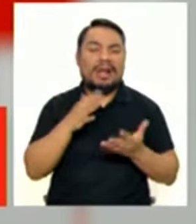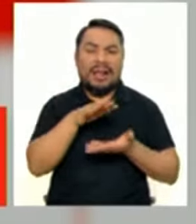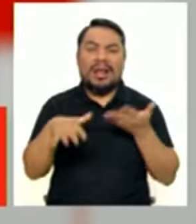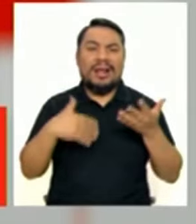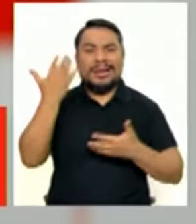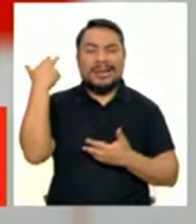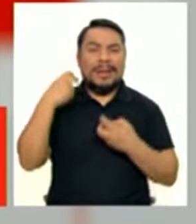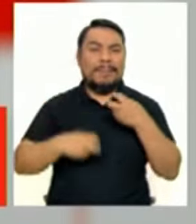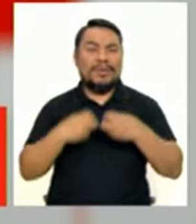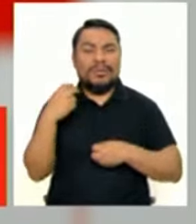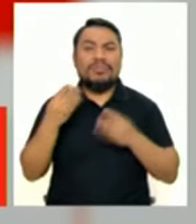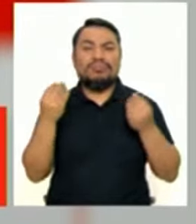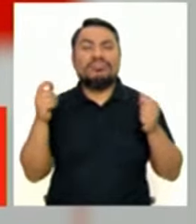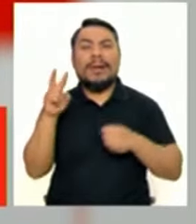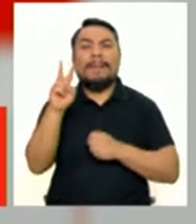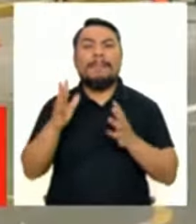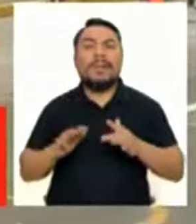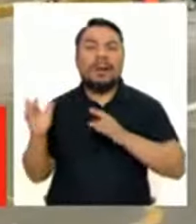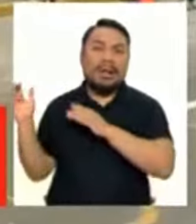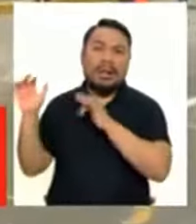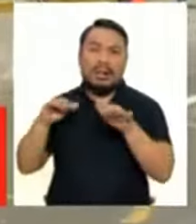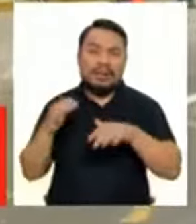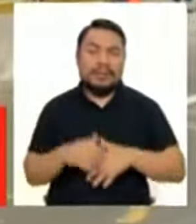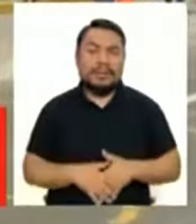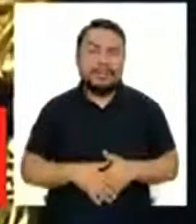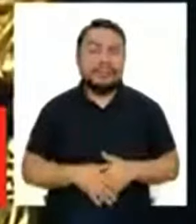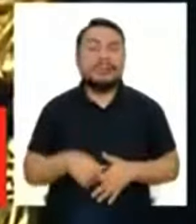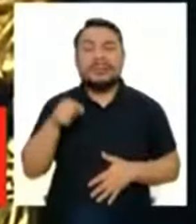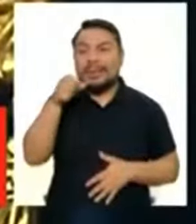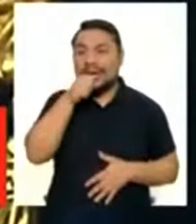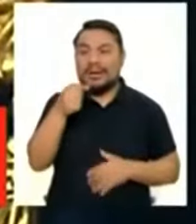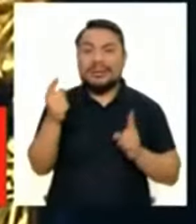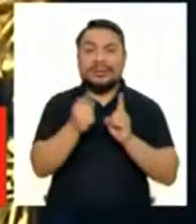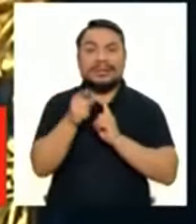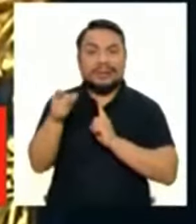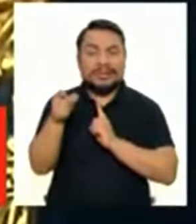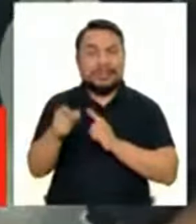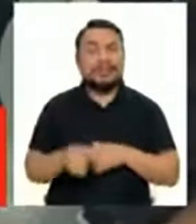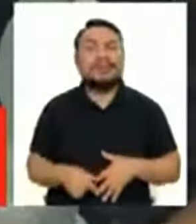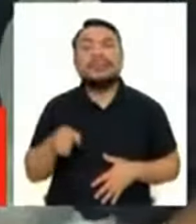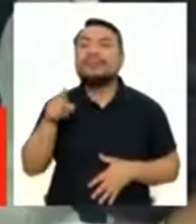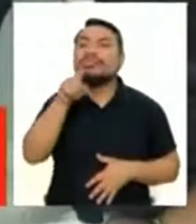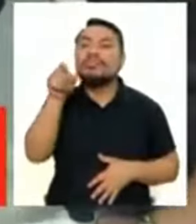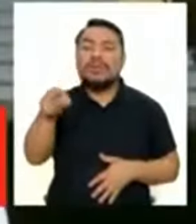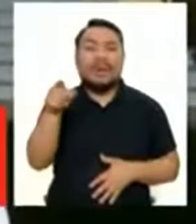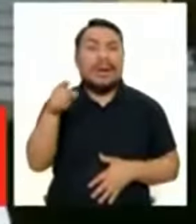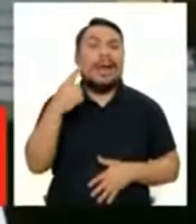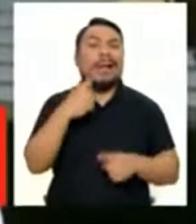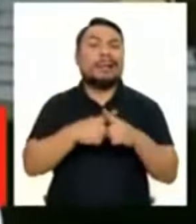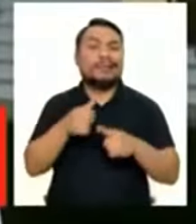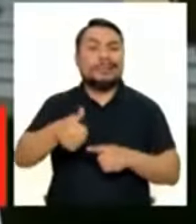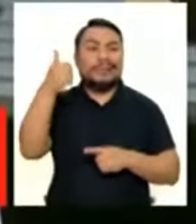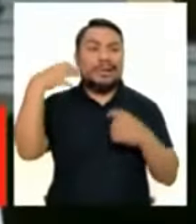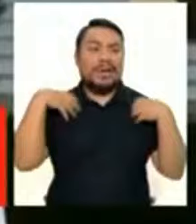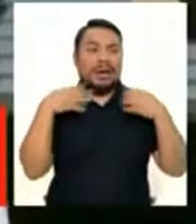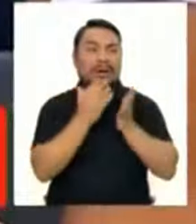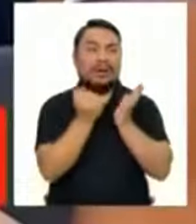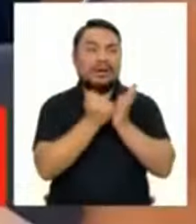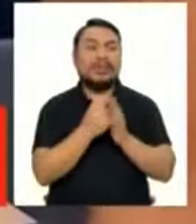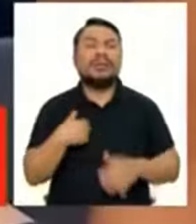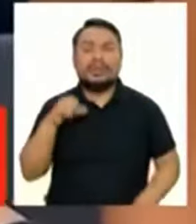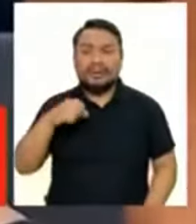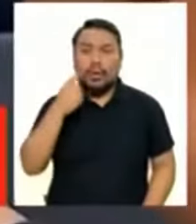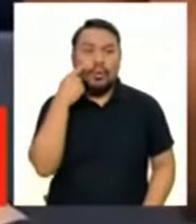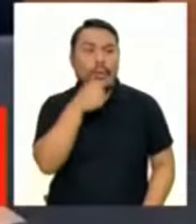caótica por la llegada de los ciudadanos venezolanos. En entrevista para Radio Exitosa, la ex titular de Migraciones también dijo que conoció